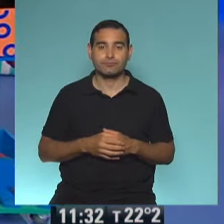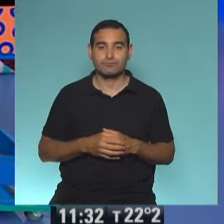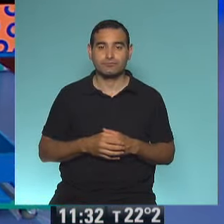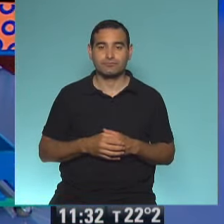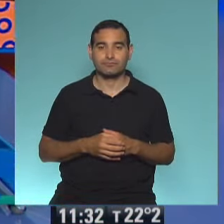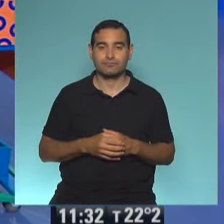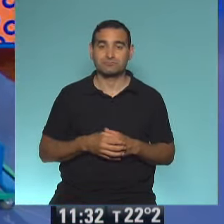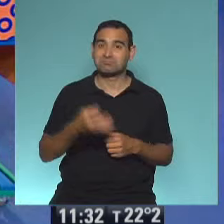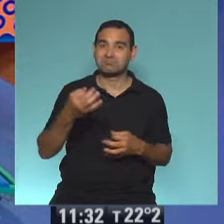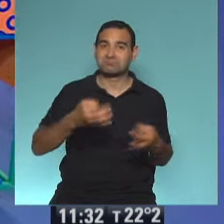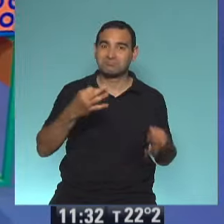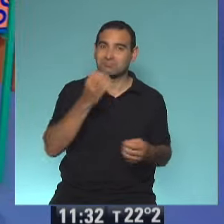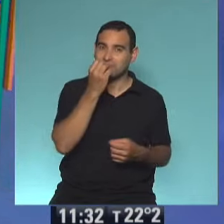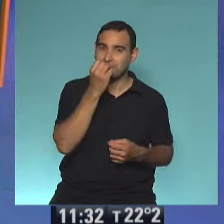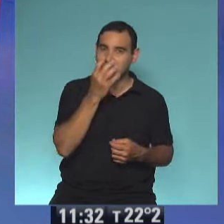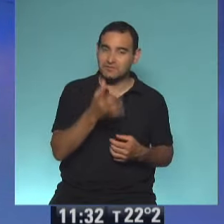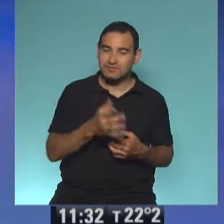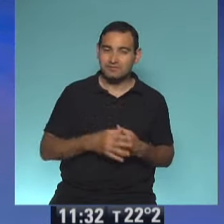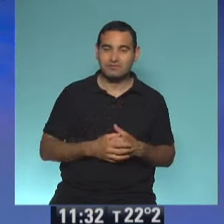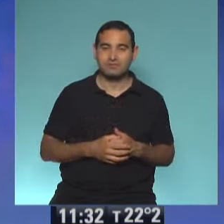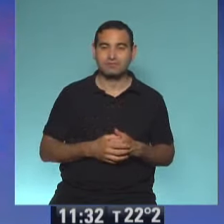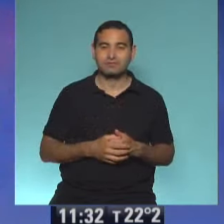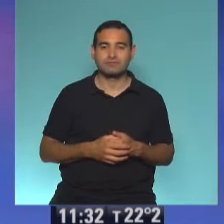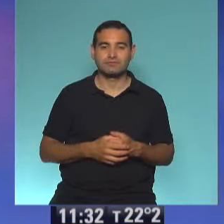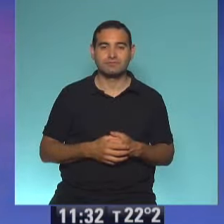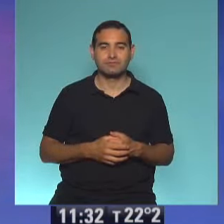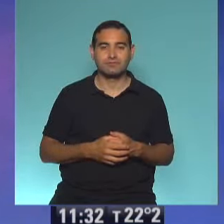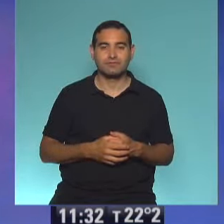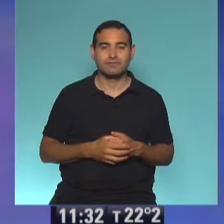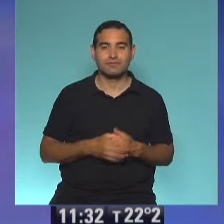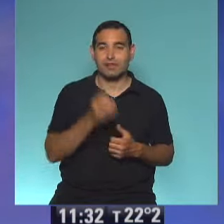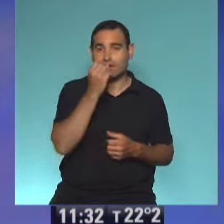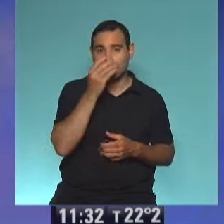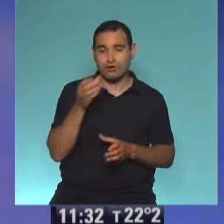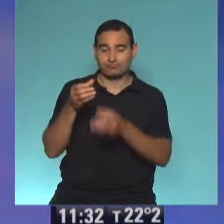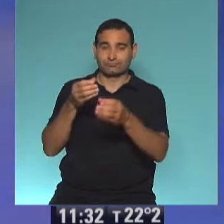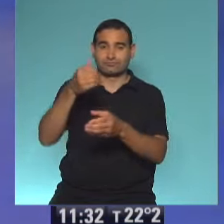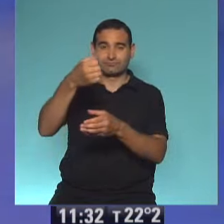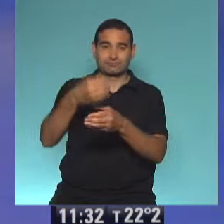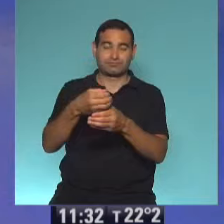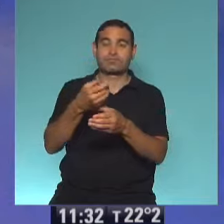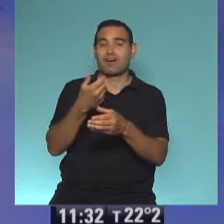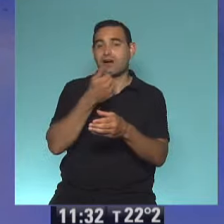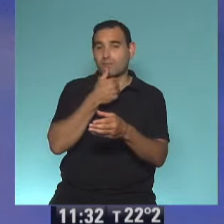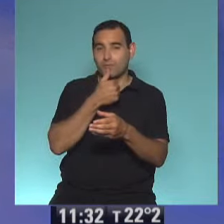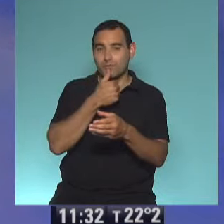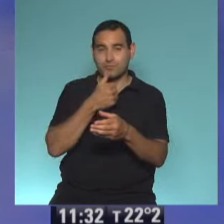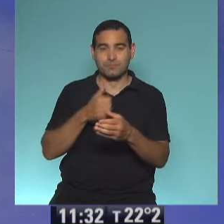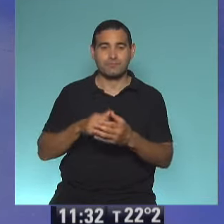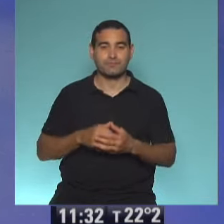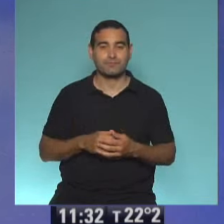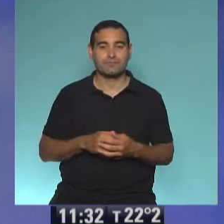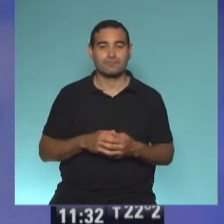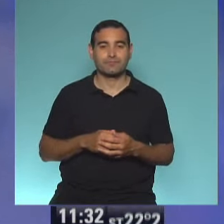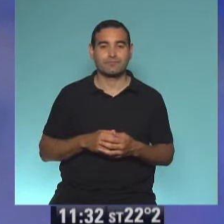Están buenísimas estas flores. Claro, las traemos con un poquitito de agua para que puedan acompañarnos acá como caracolín. Y